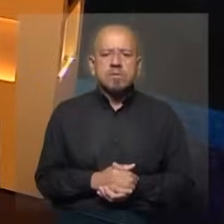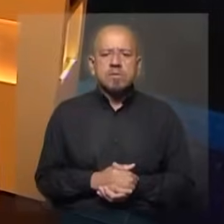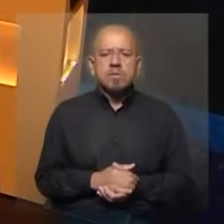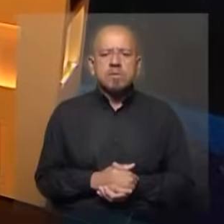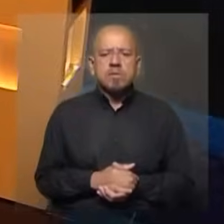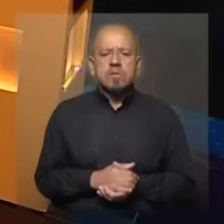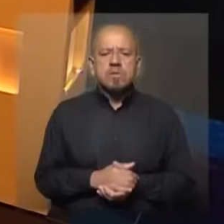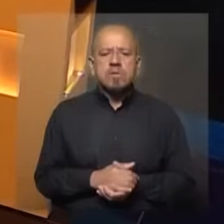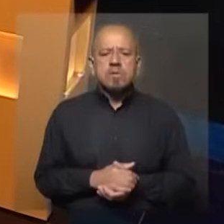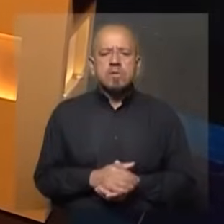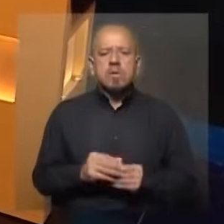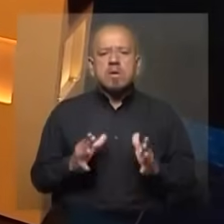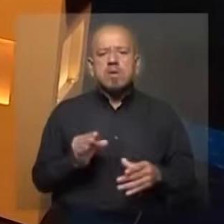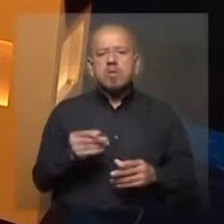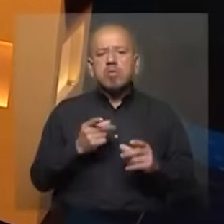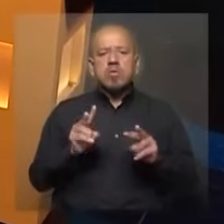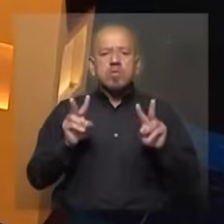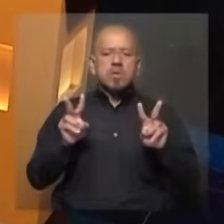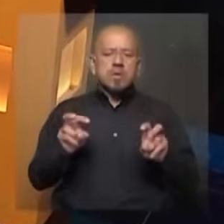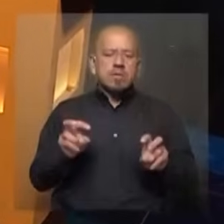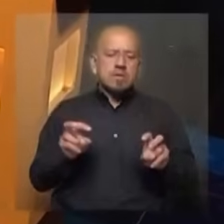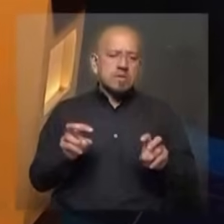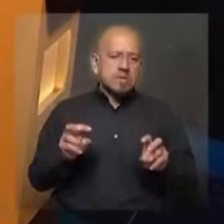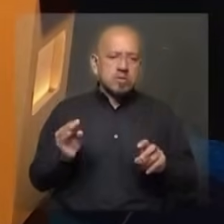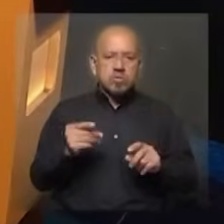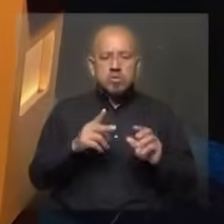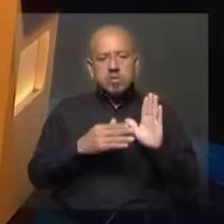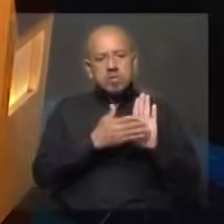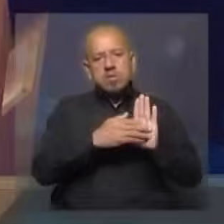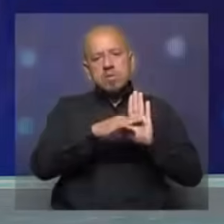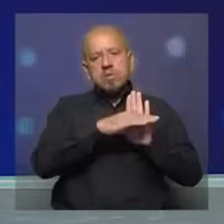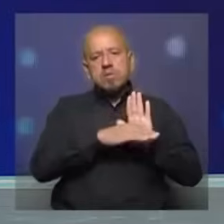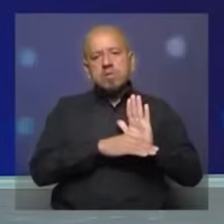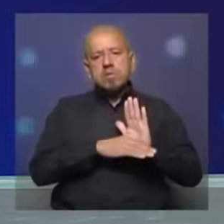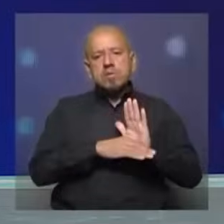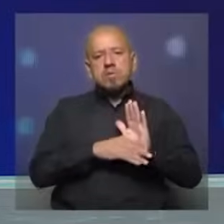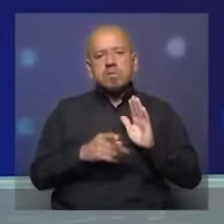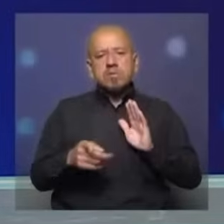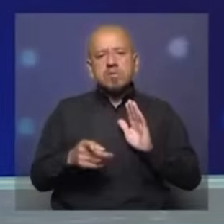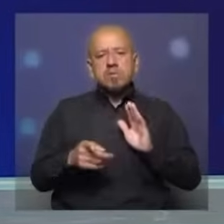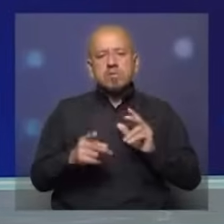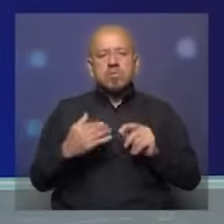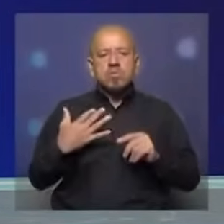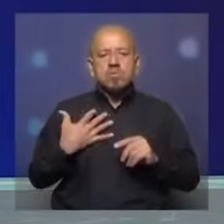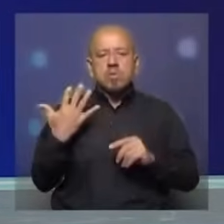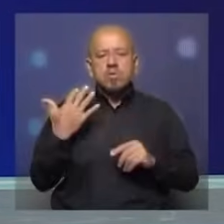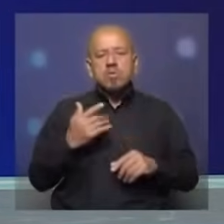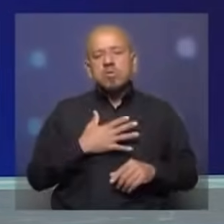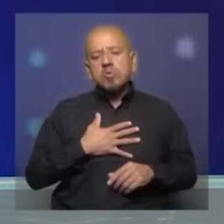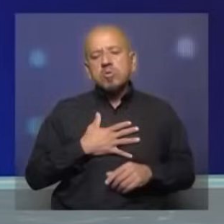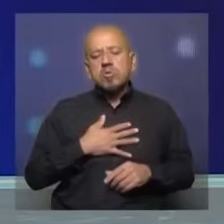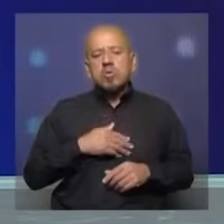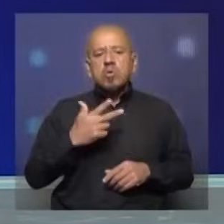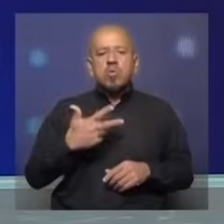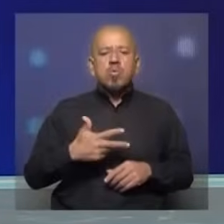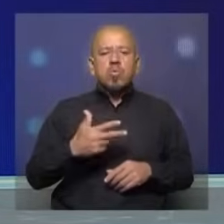a que todos los temas en el programa están vinculados con un valor humanista. El